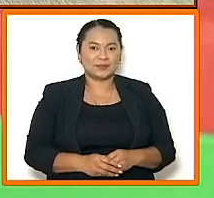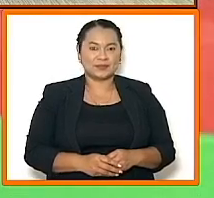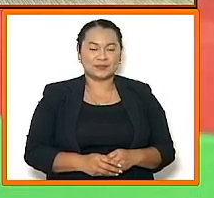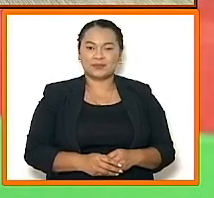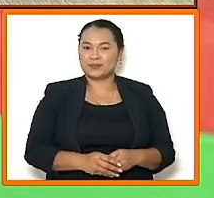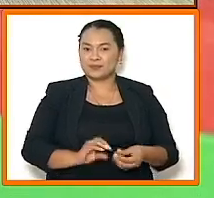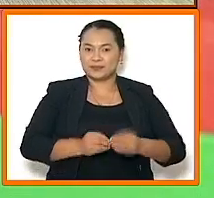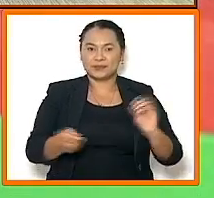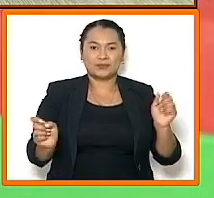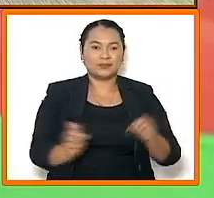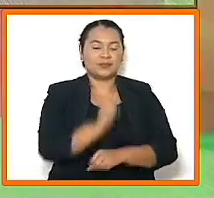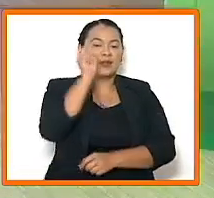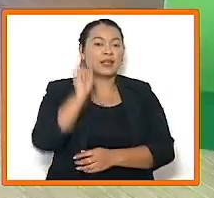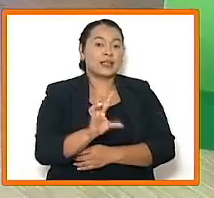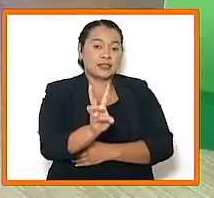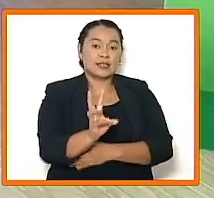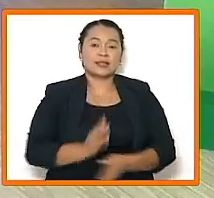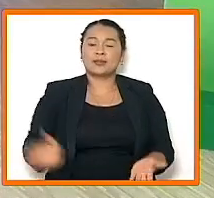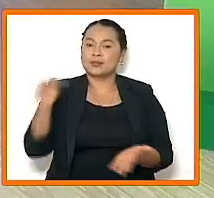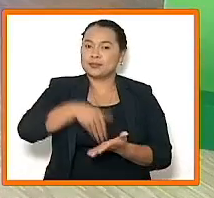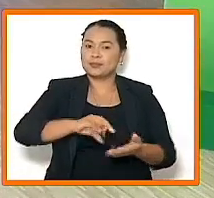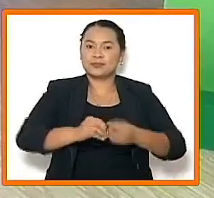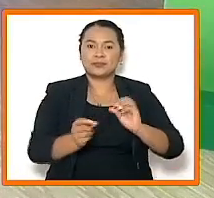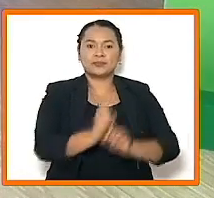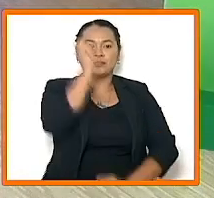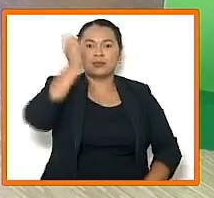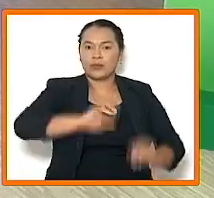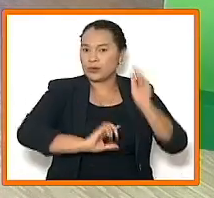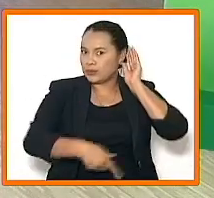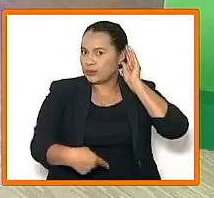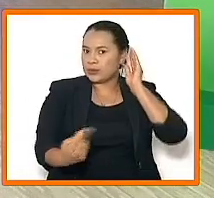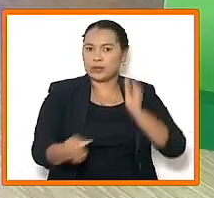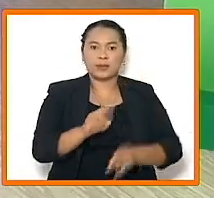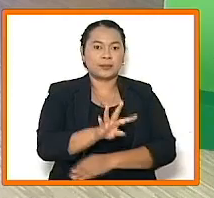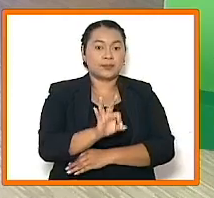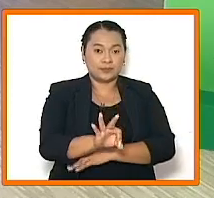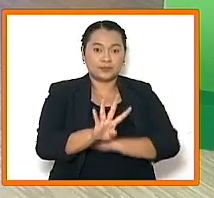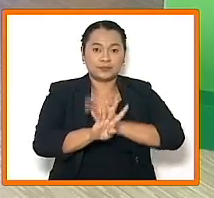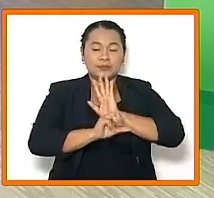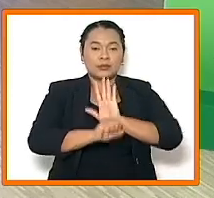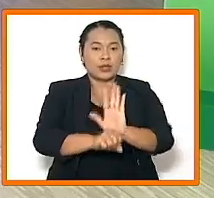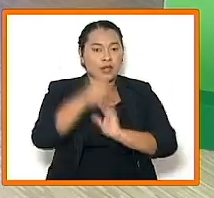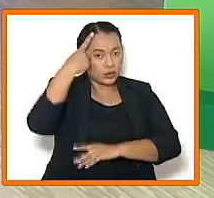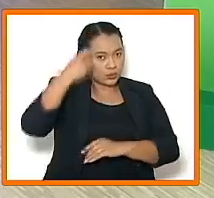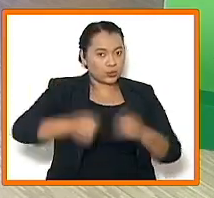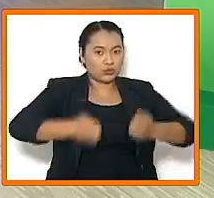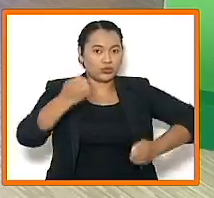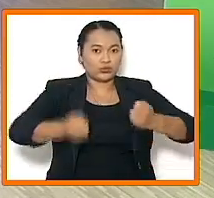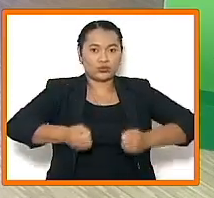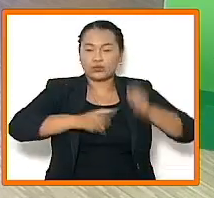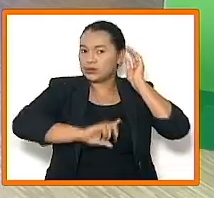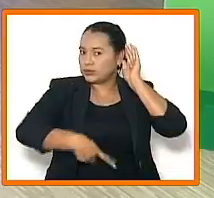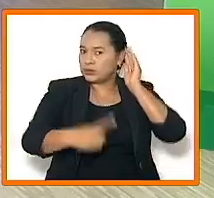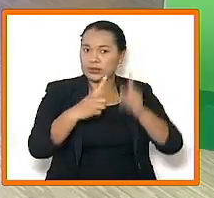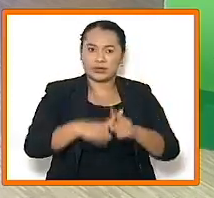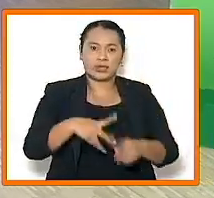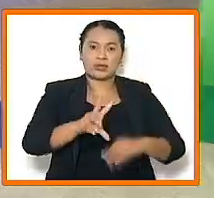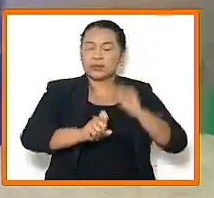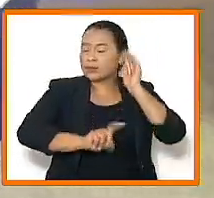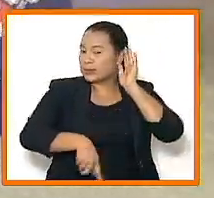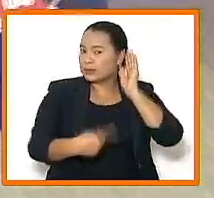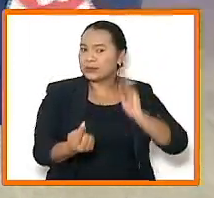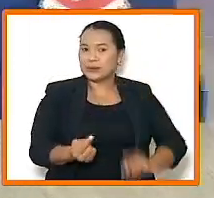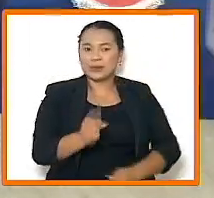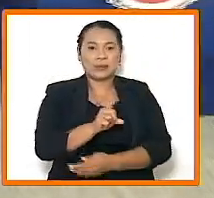porque este es el 6, número favorecido para Diaria 94 con su símbolo de sueños carro. Para Multi X, 2X, para más